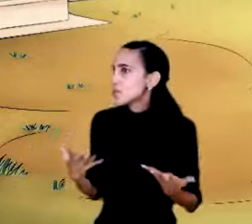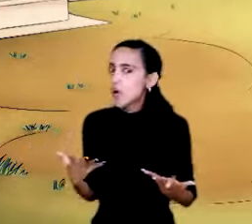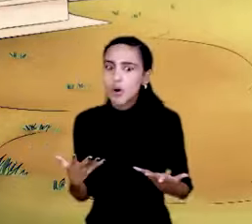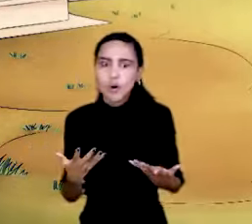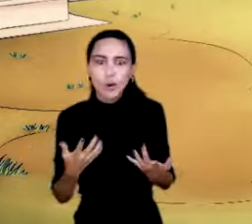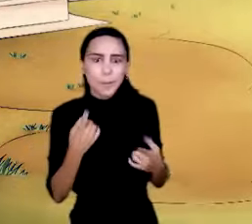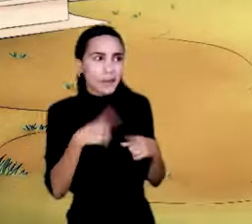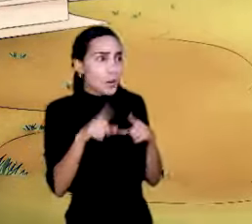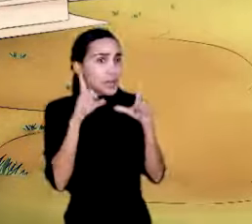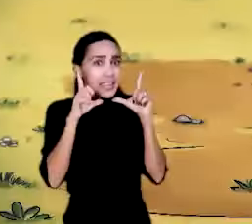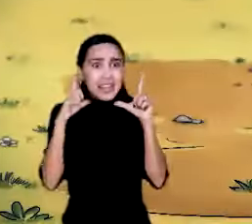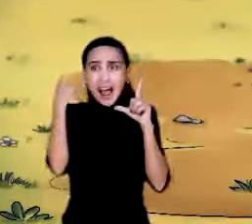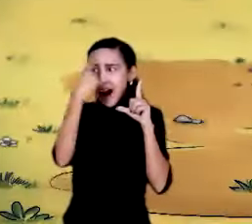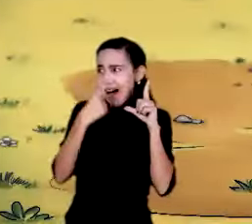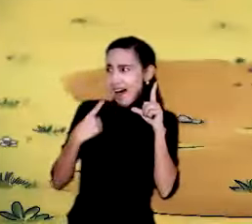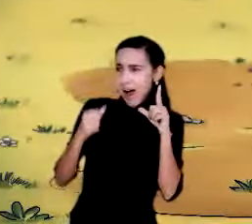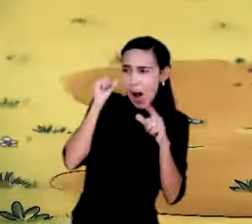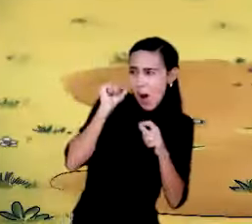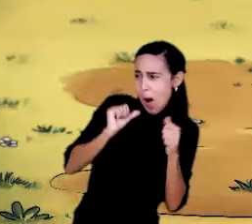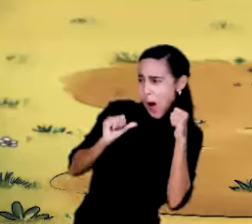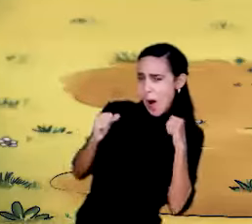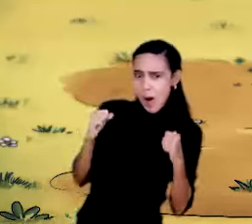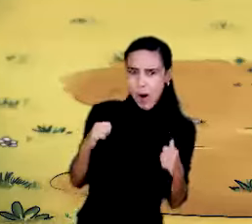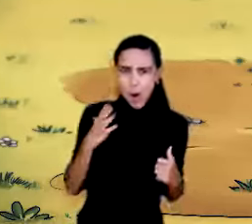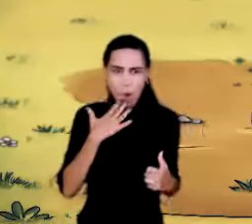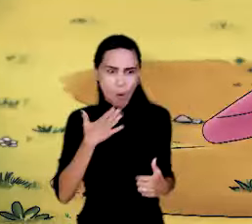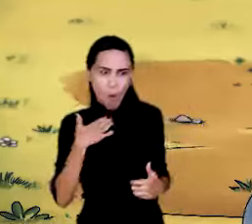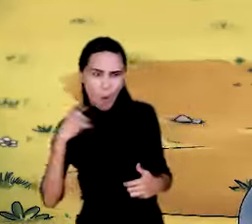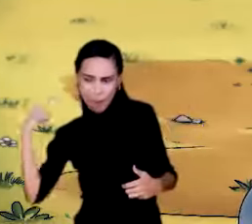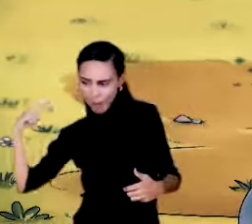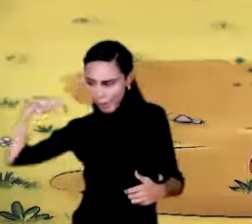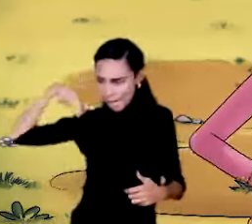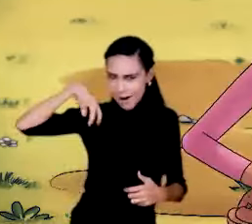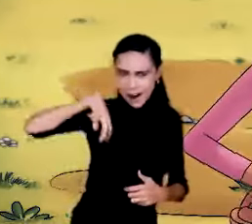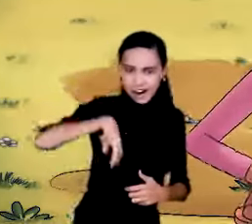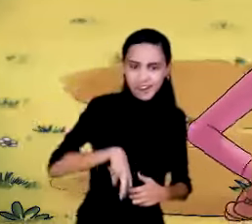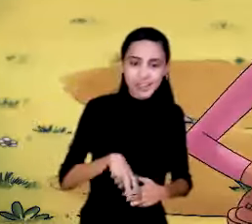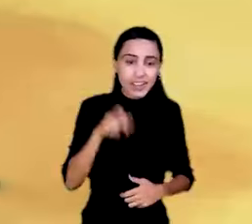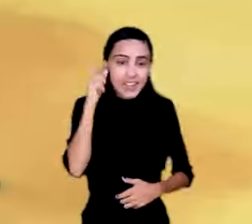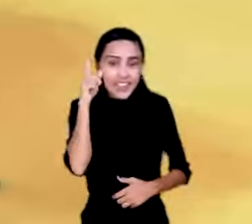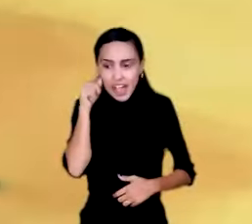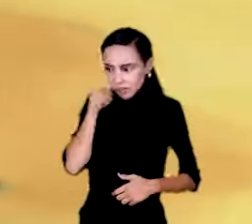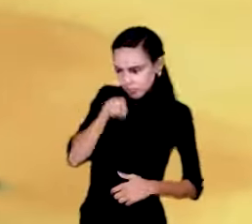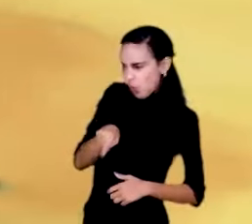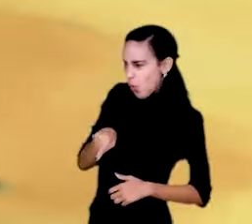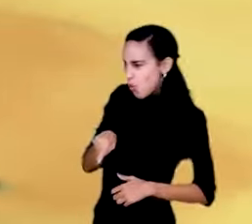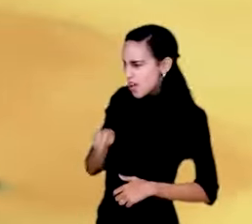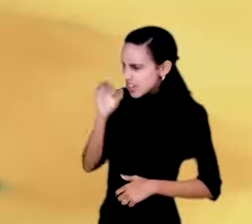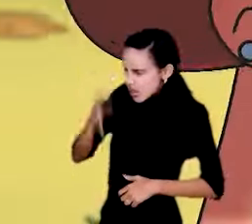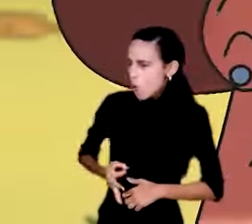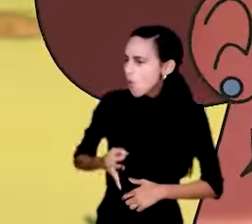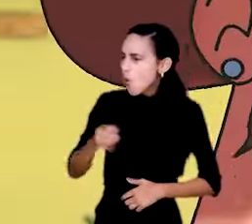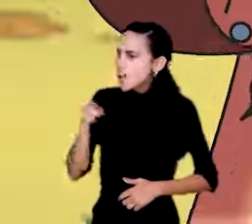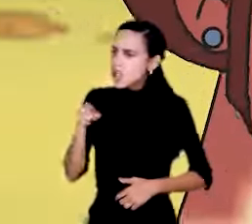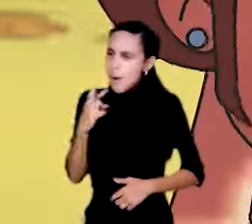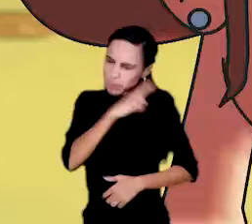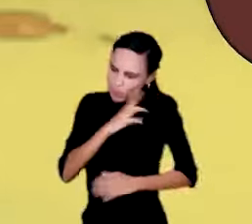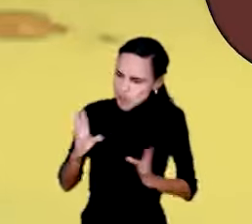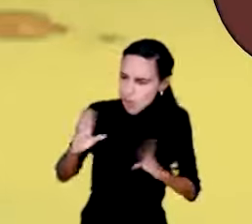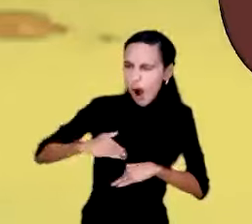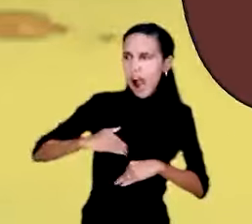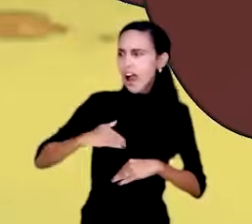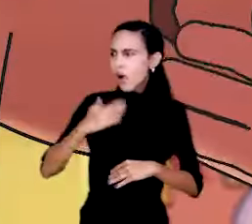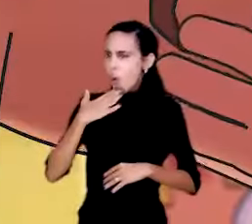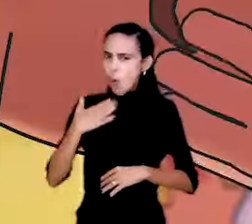Pero si mira para eso, está todo magullado. ¿Pero cómo tú llegaste hasta aquí? Esto fue idea tuya, seguro. Eso es una irresponsabilidad. ¿Pero cómo se te